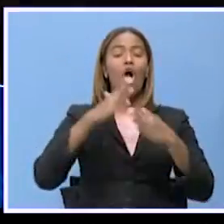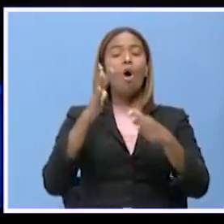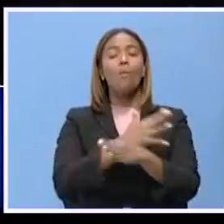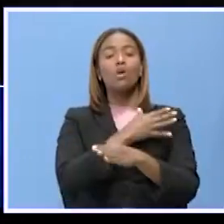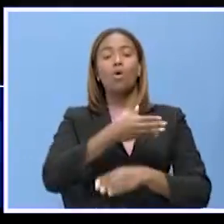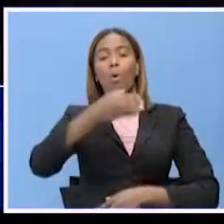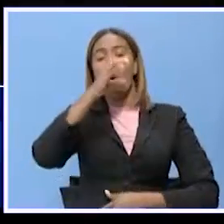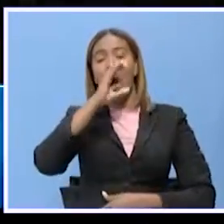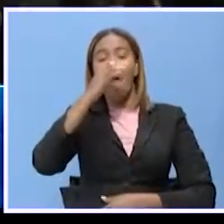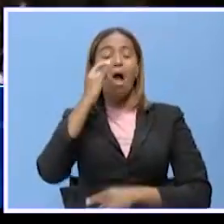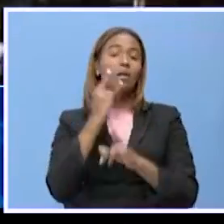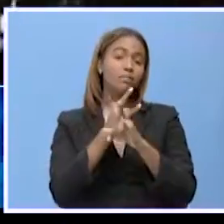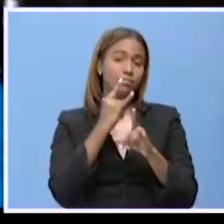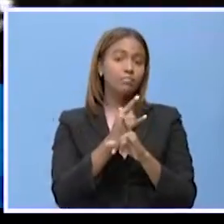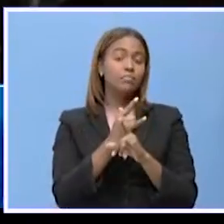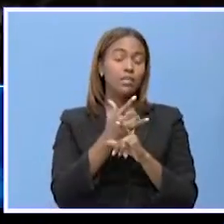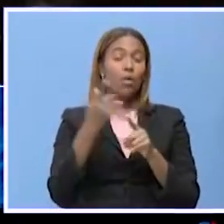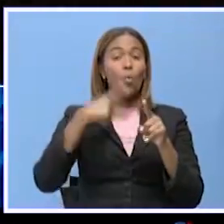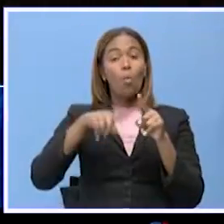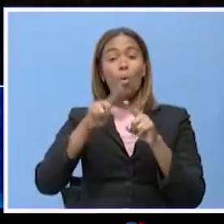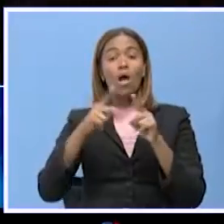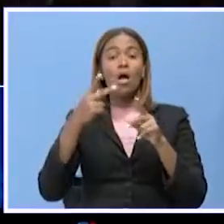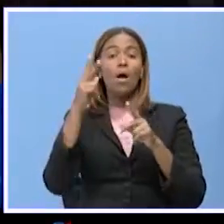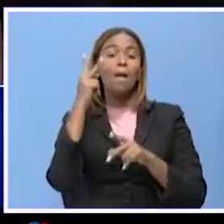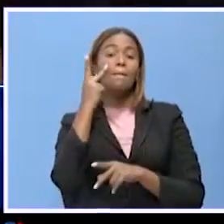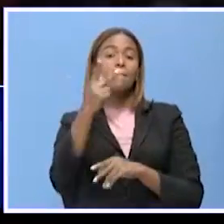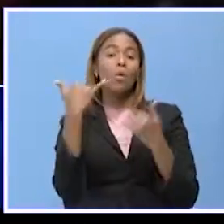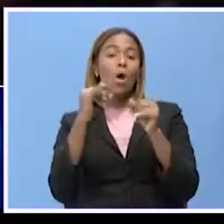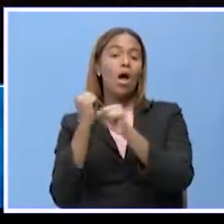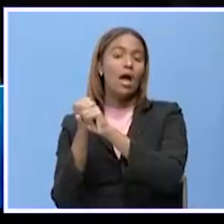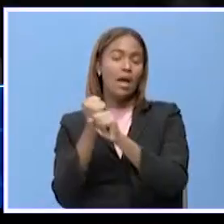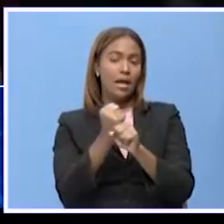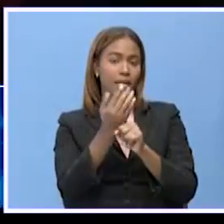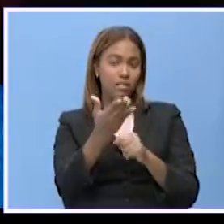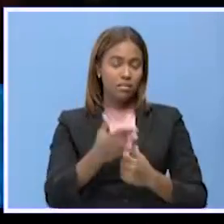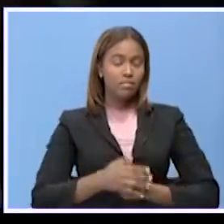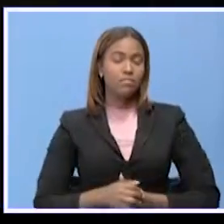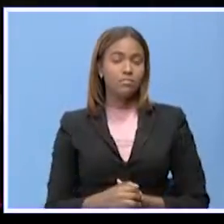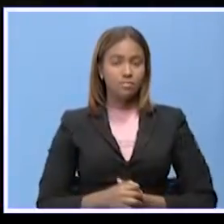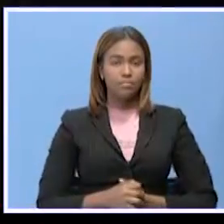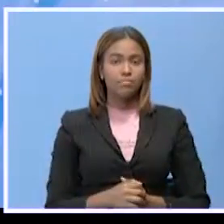y bebidas alcohólicas mientras observaban el juego de pelota de la Serie del Caribe.